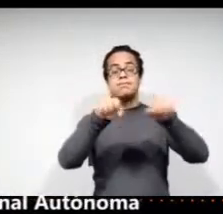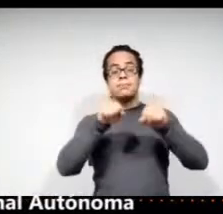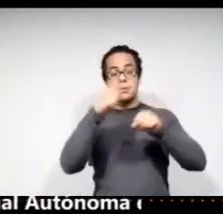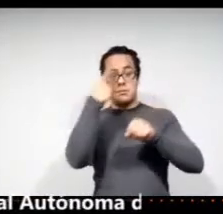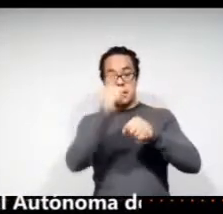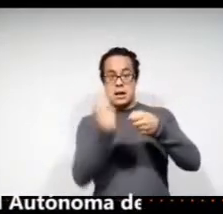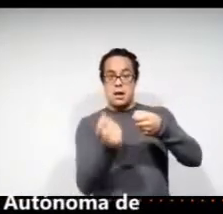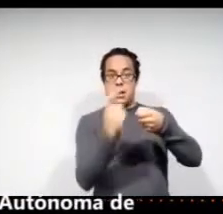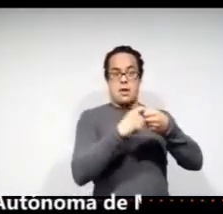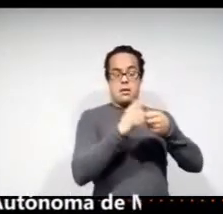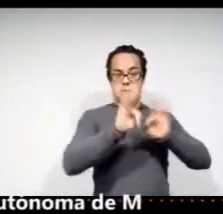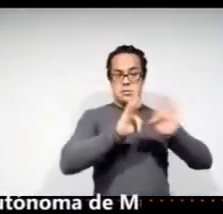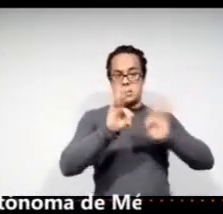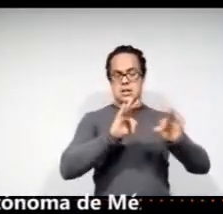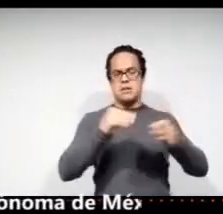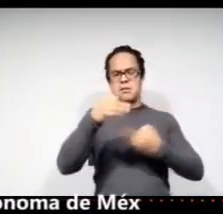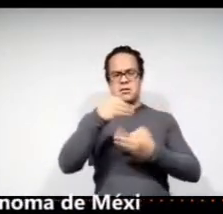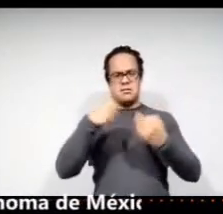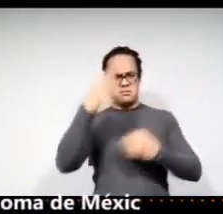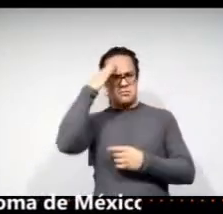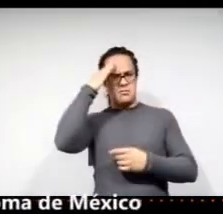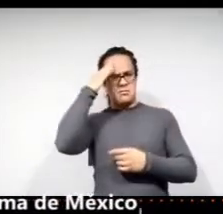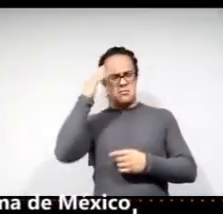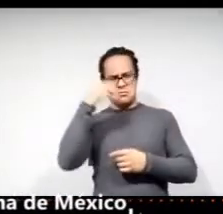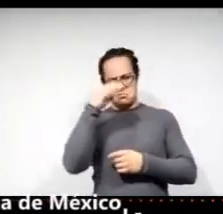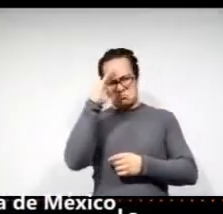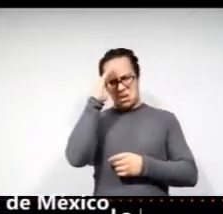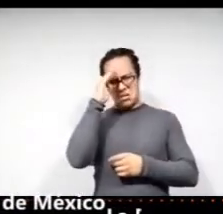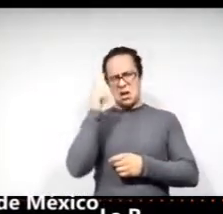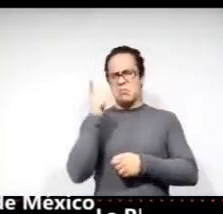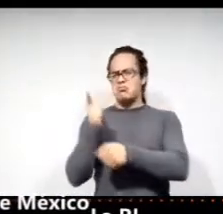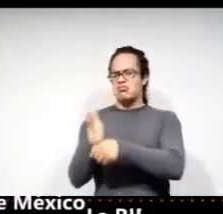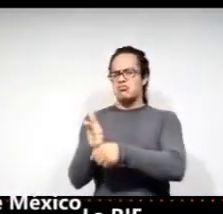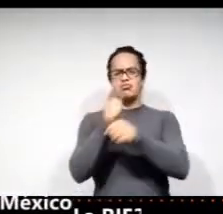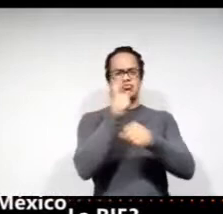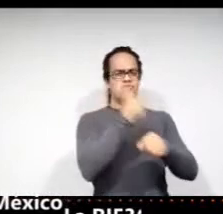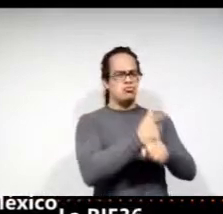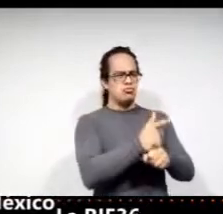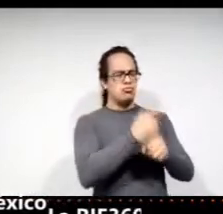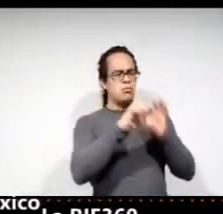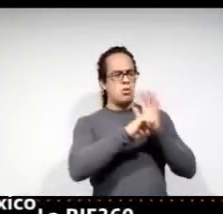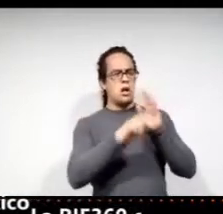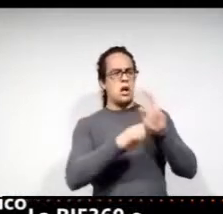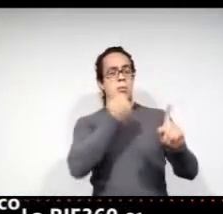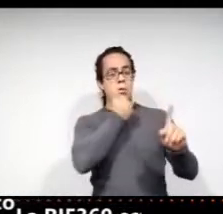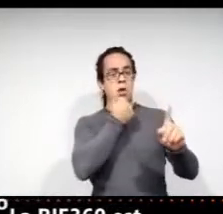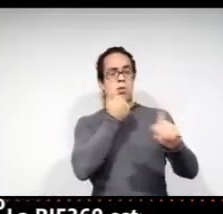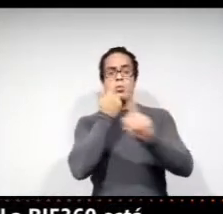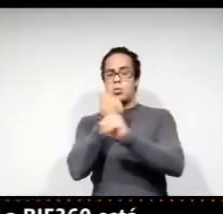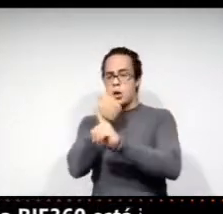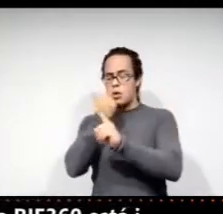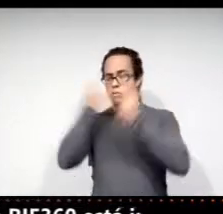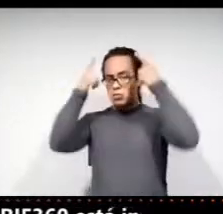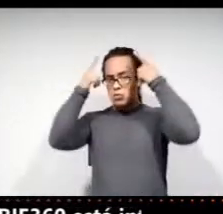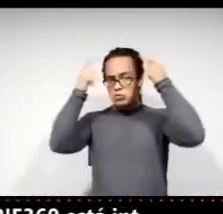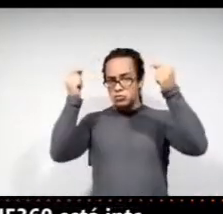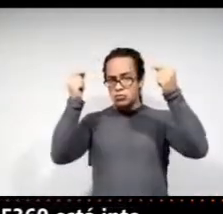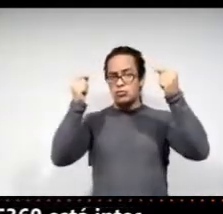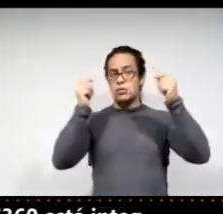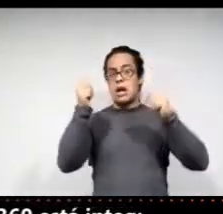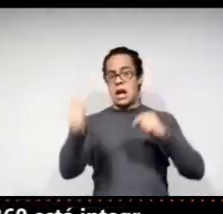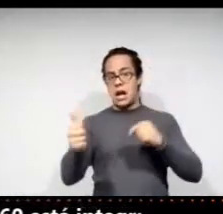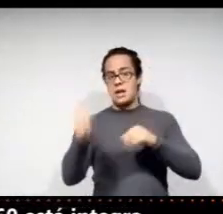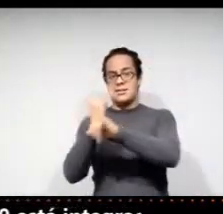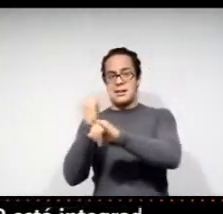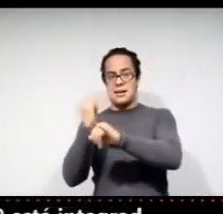van a tener el mismo concepto de la calidad de educación que reciban los alumnos en estas